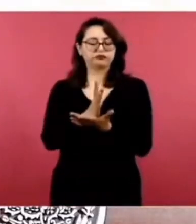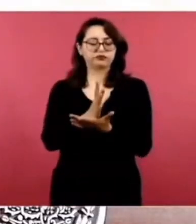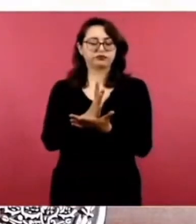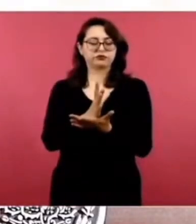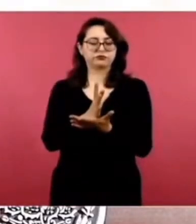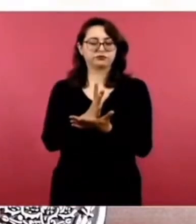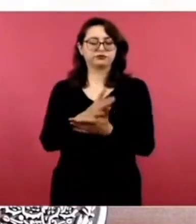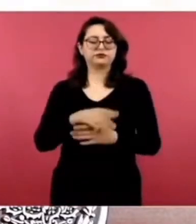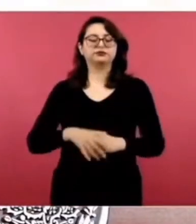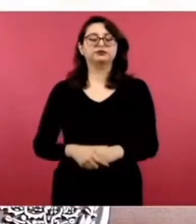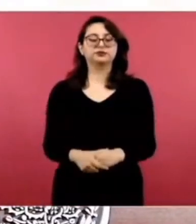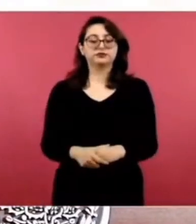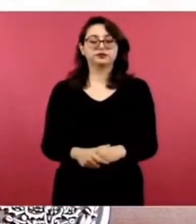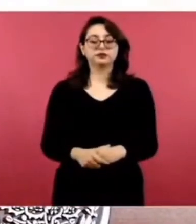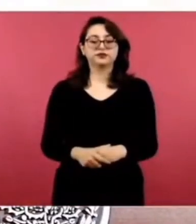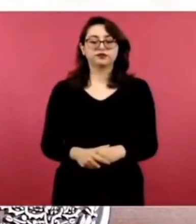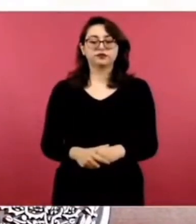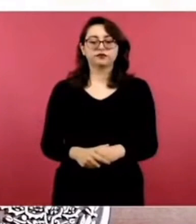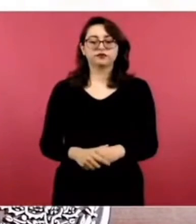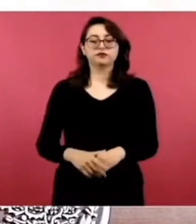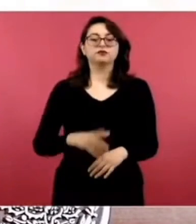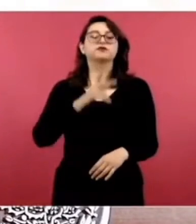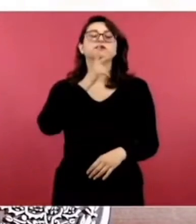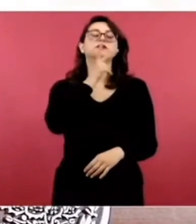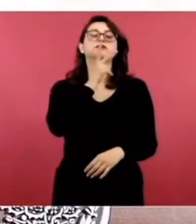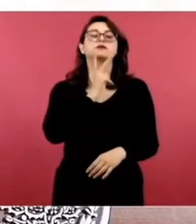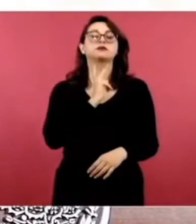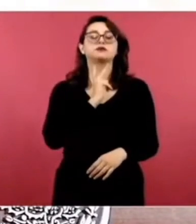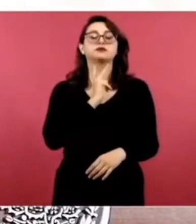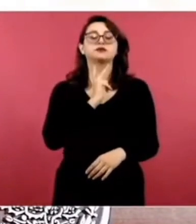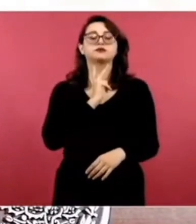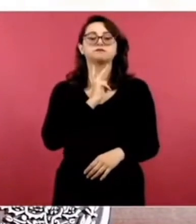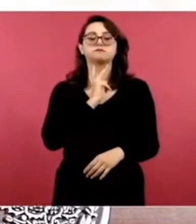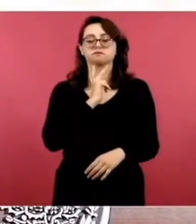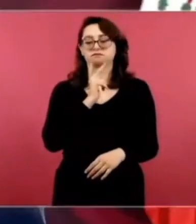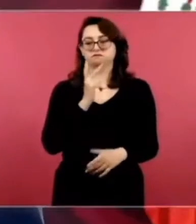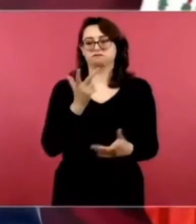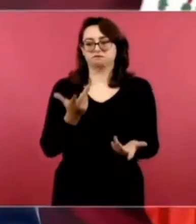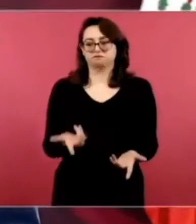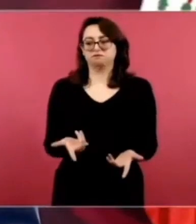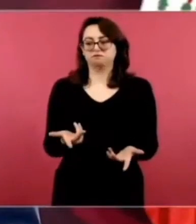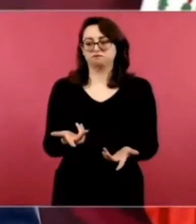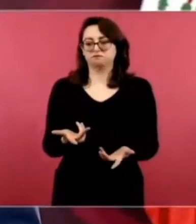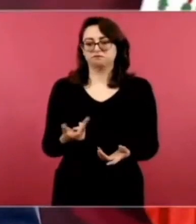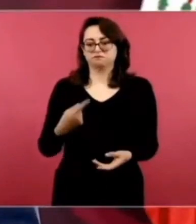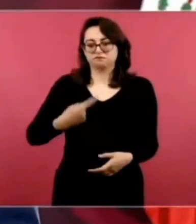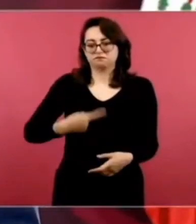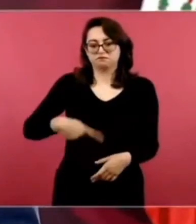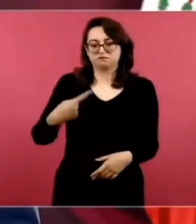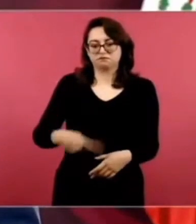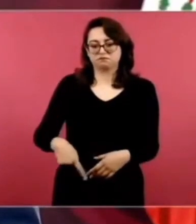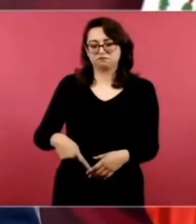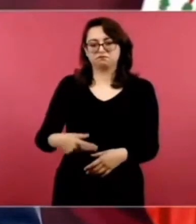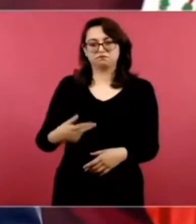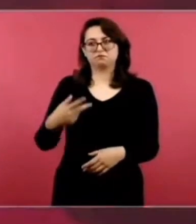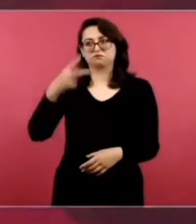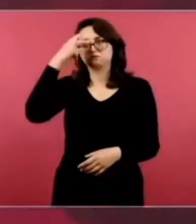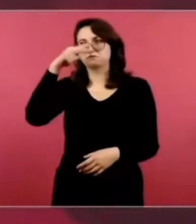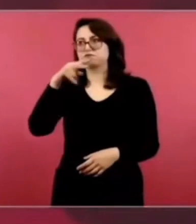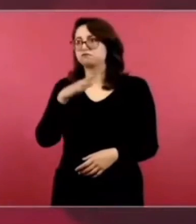Es un recurso de nuestra nación para beneficio de los